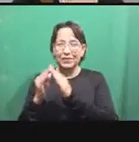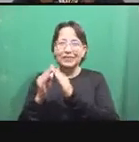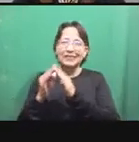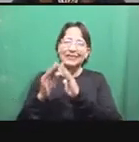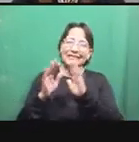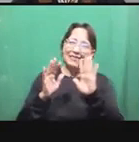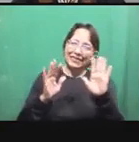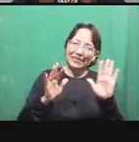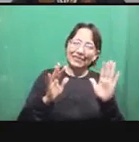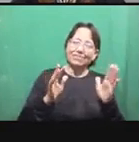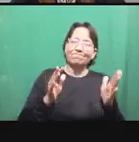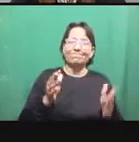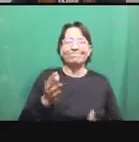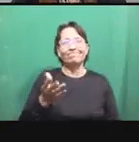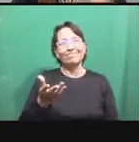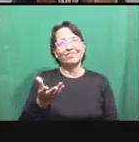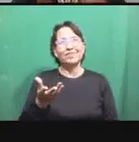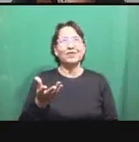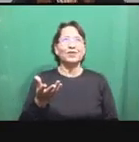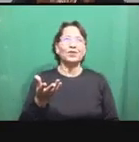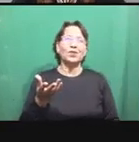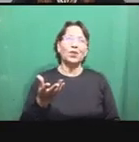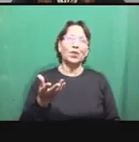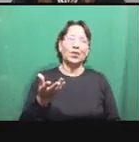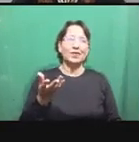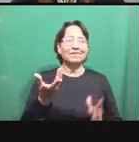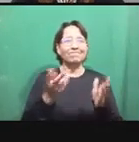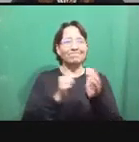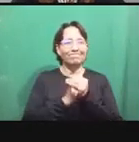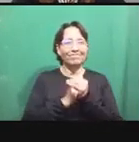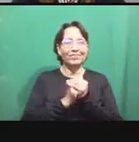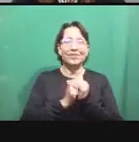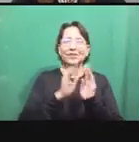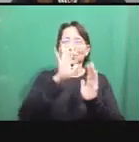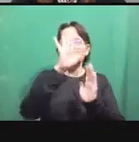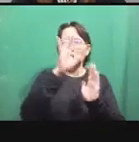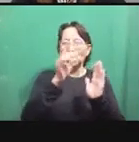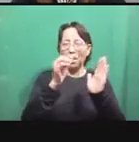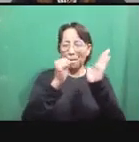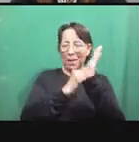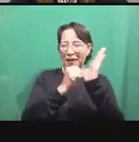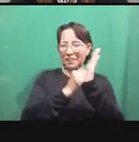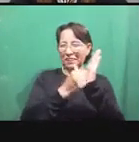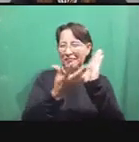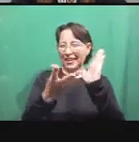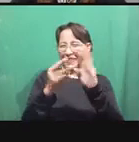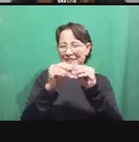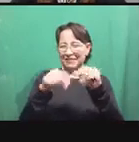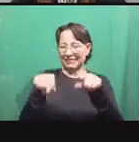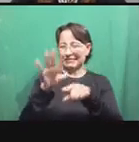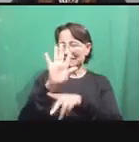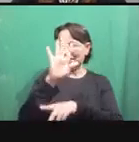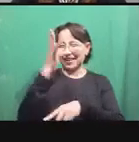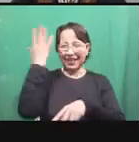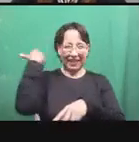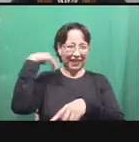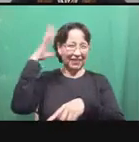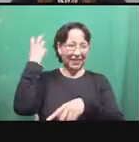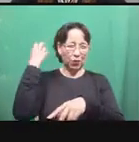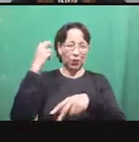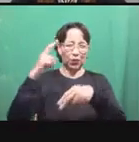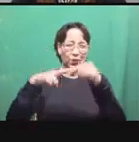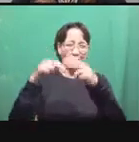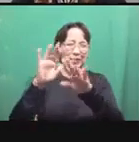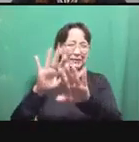cierta manera o materiales en tierra en su construcción. Bueno, en este sentido, de alguna